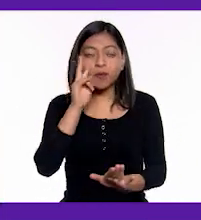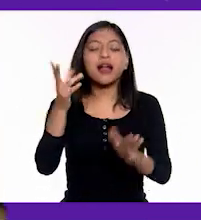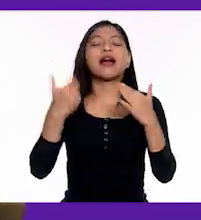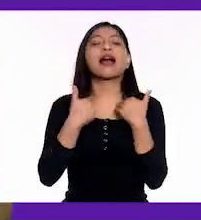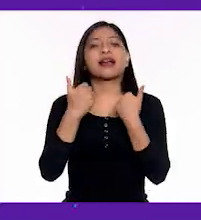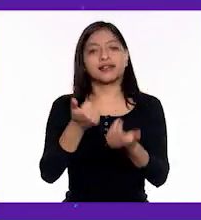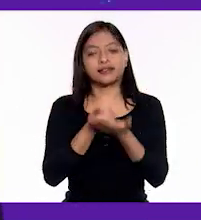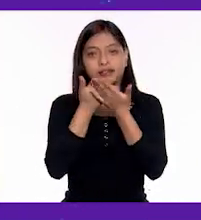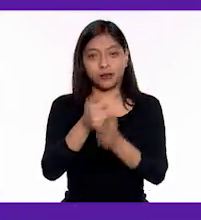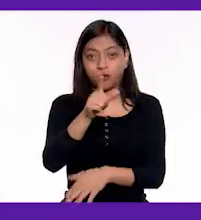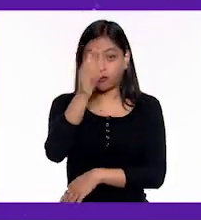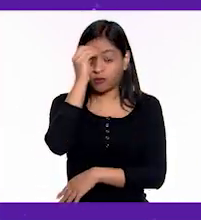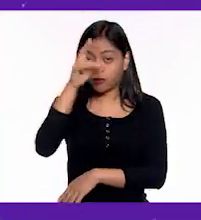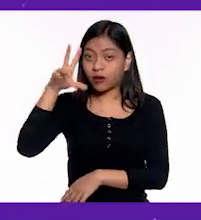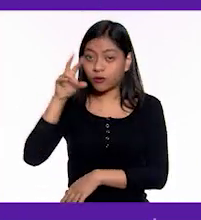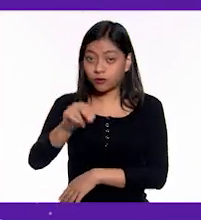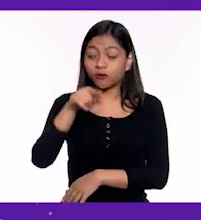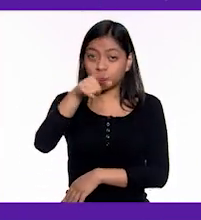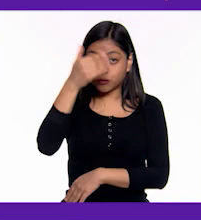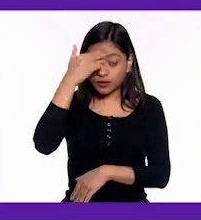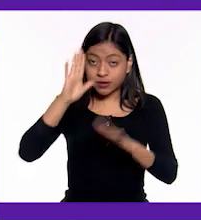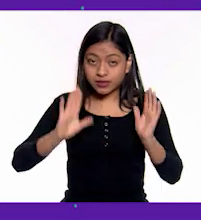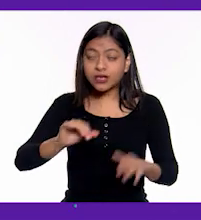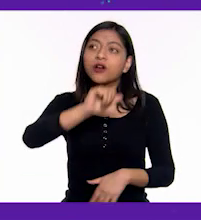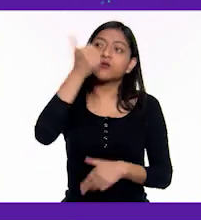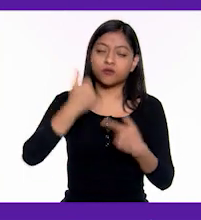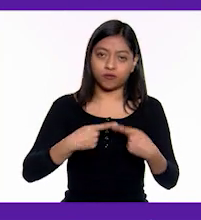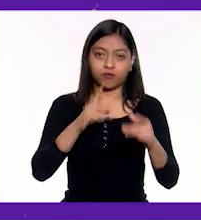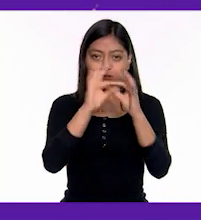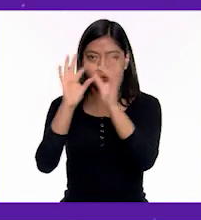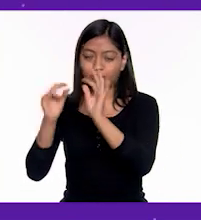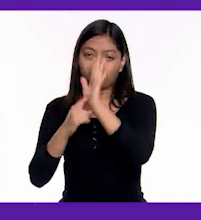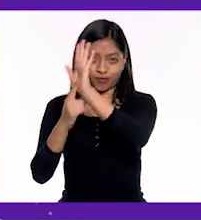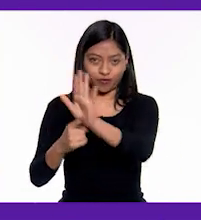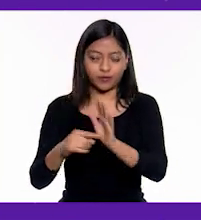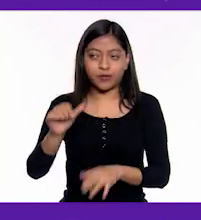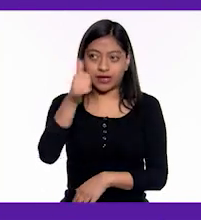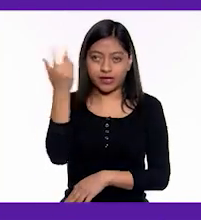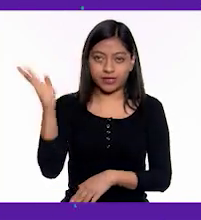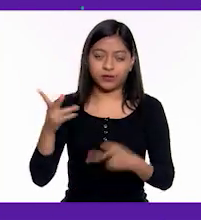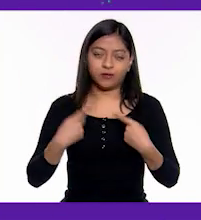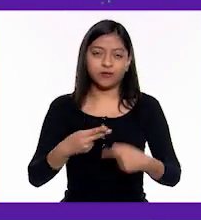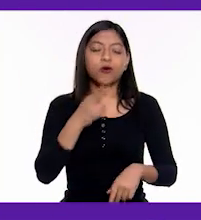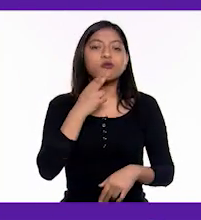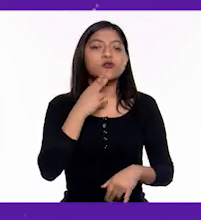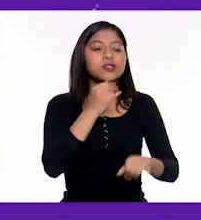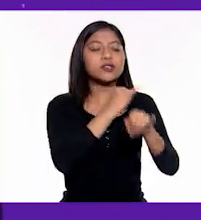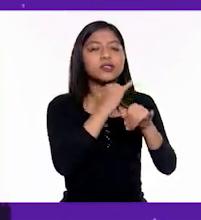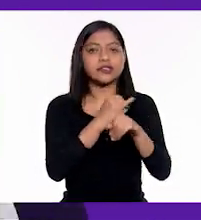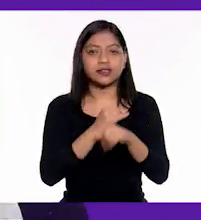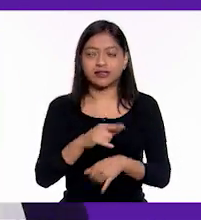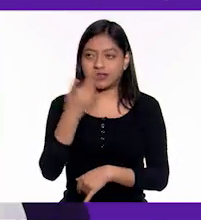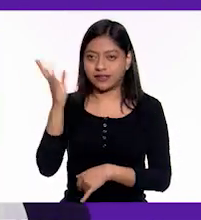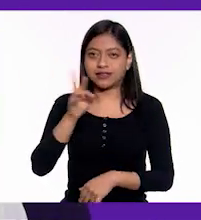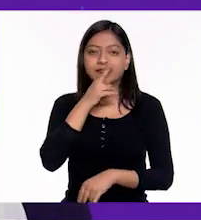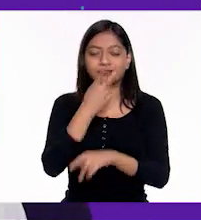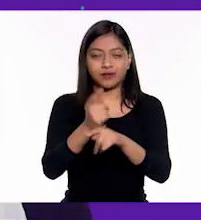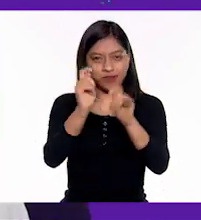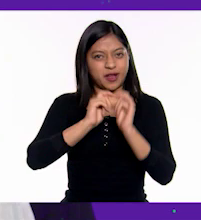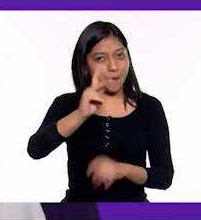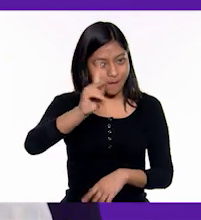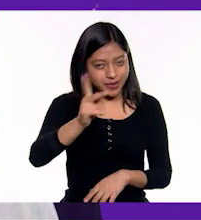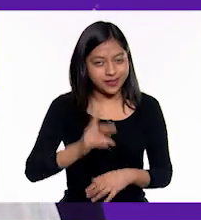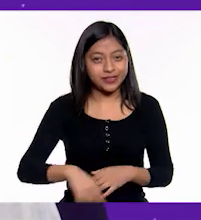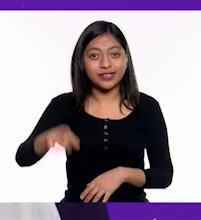ayuda y no olvides compartir este valioso conocimiento con otros cibernautas responsables como tú. El